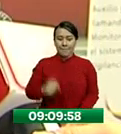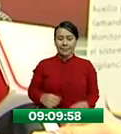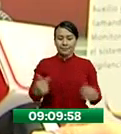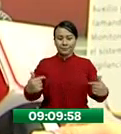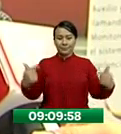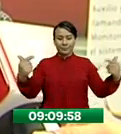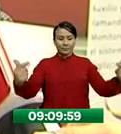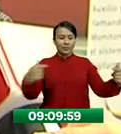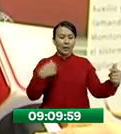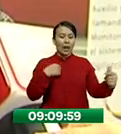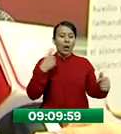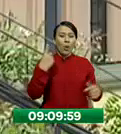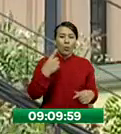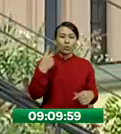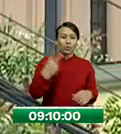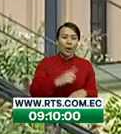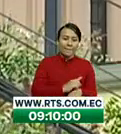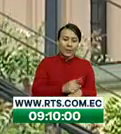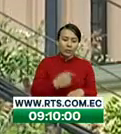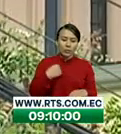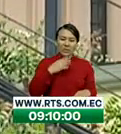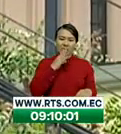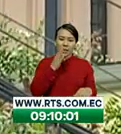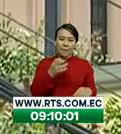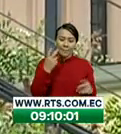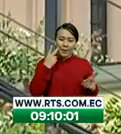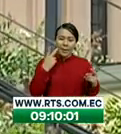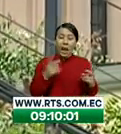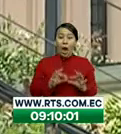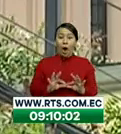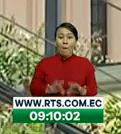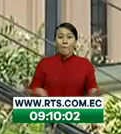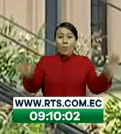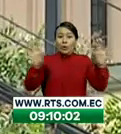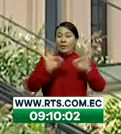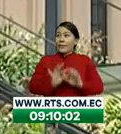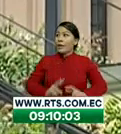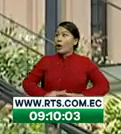distancia, 1 o 2 minutos. Y que esto solo es el principio,